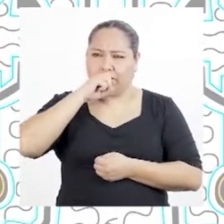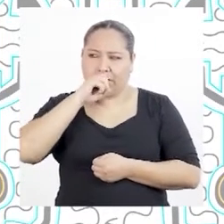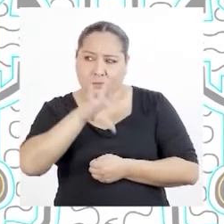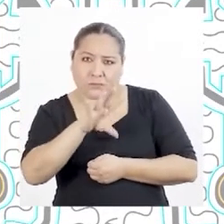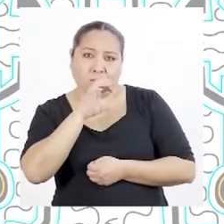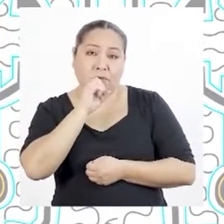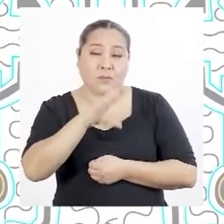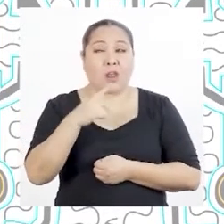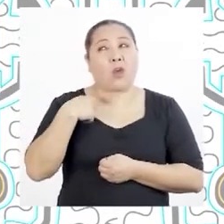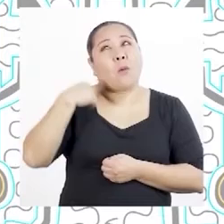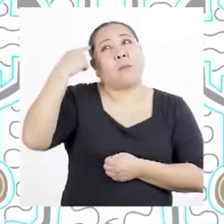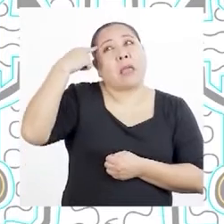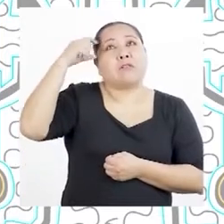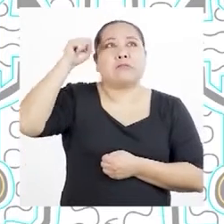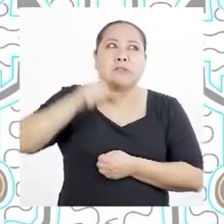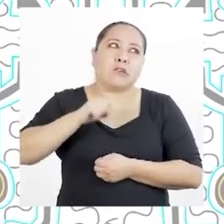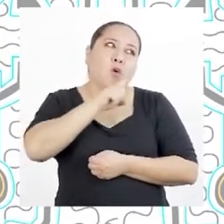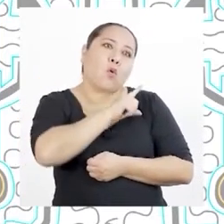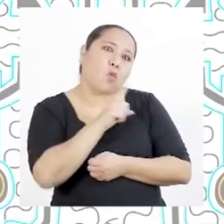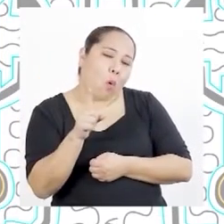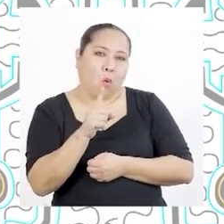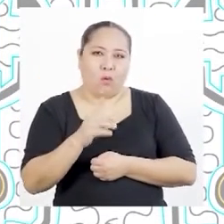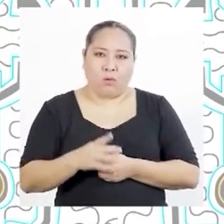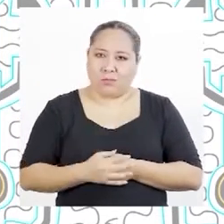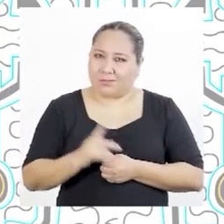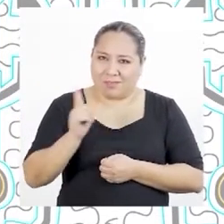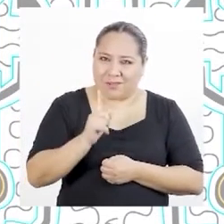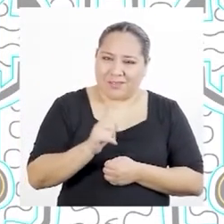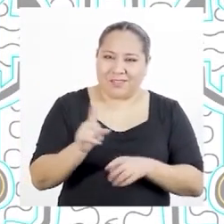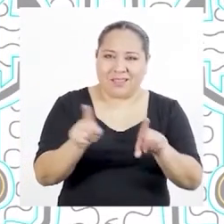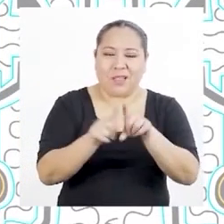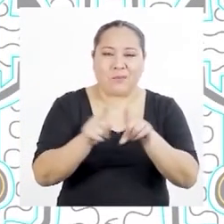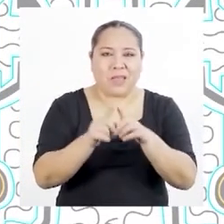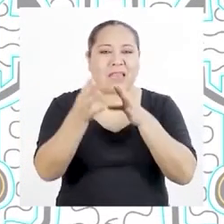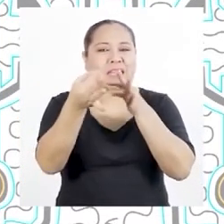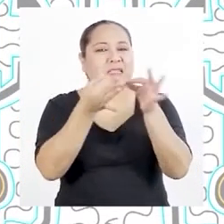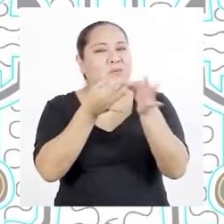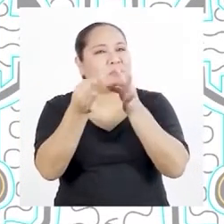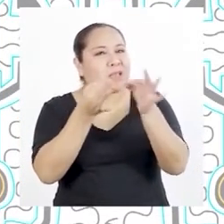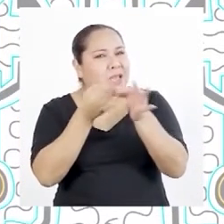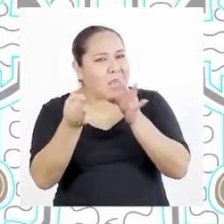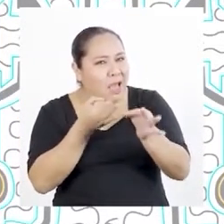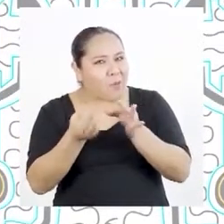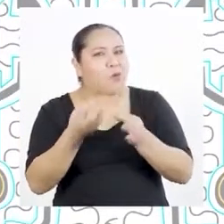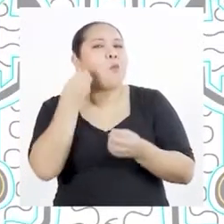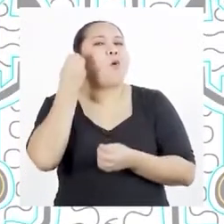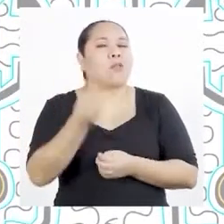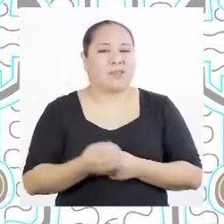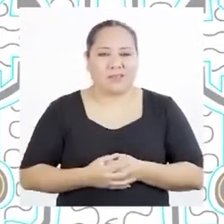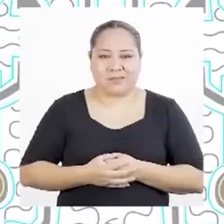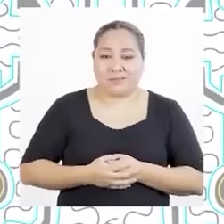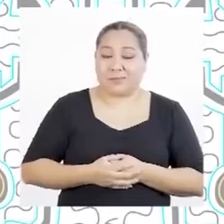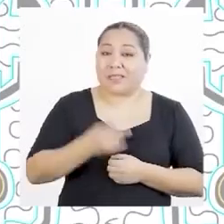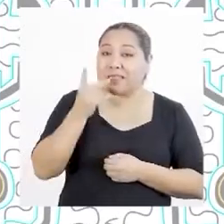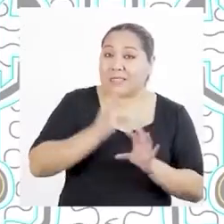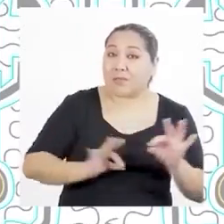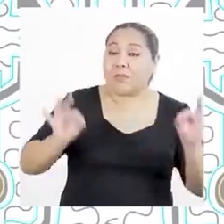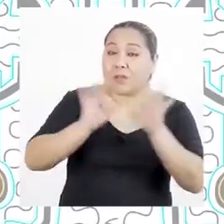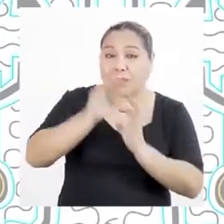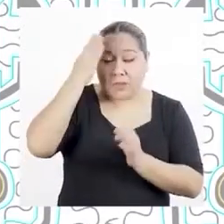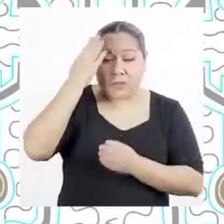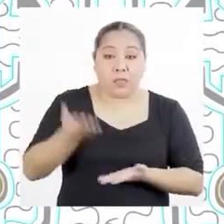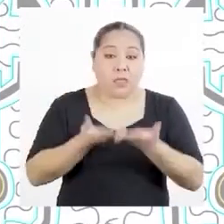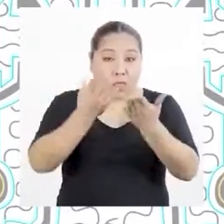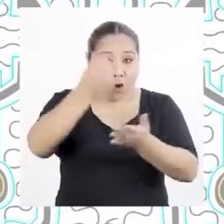dijimos que me parece bien o me parece mal, sino fuimos dando argumentos. Es importante saber dar